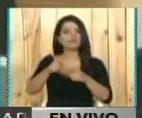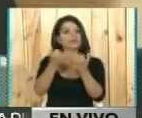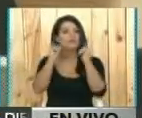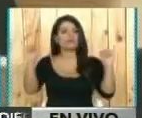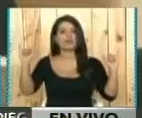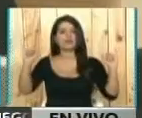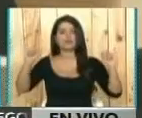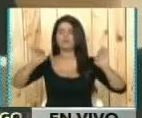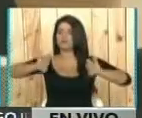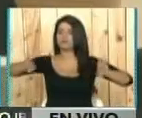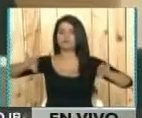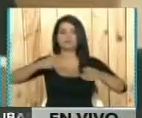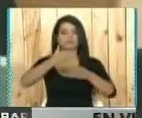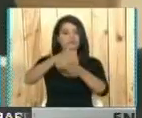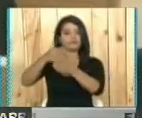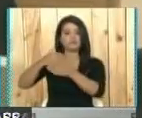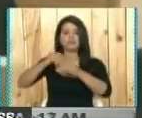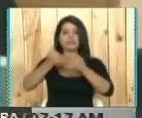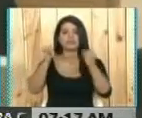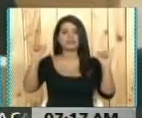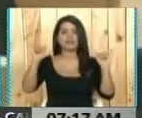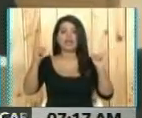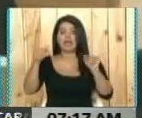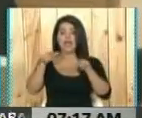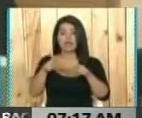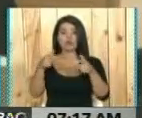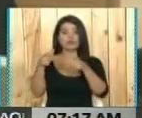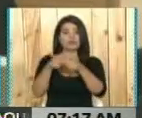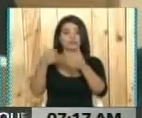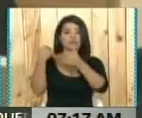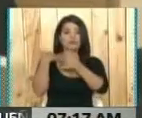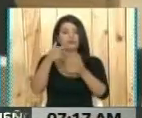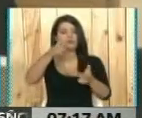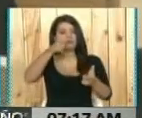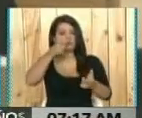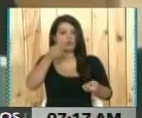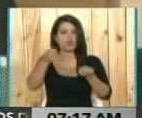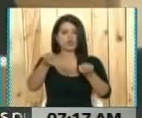independiente, siendo baluarte del control para la supremacía